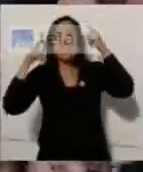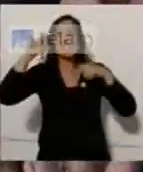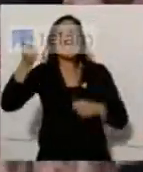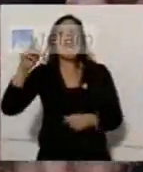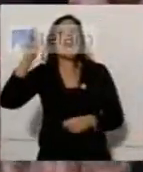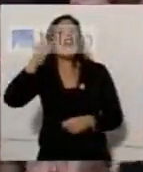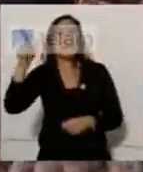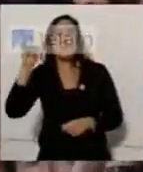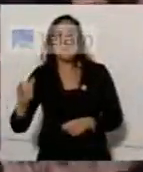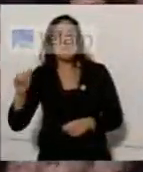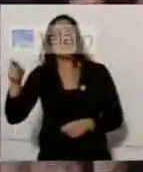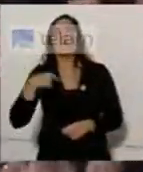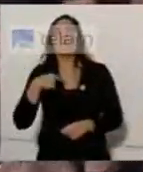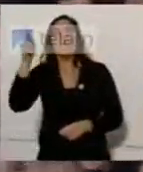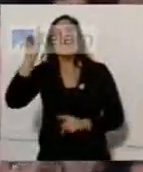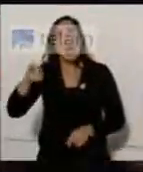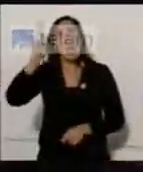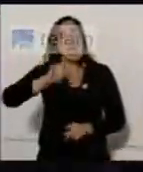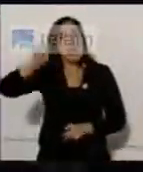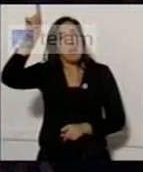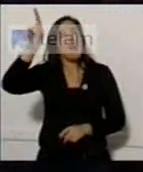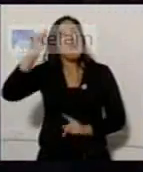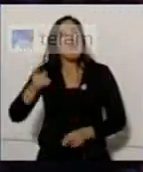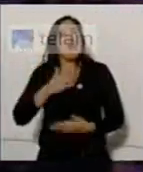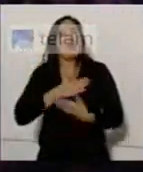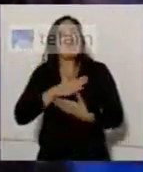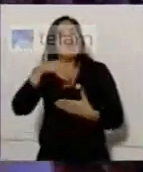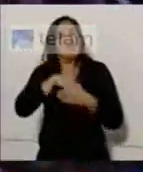eterno en el corazón de nuestro pueblo también.